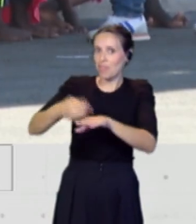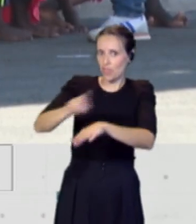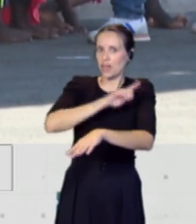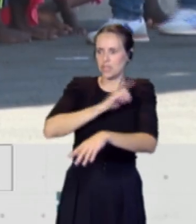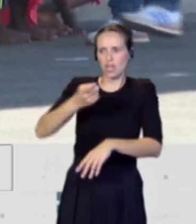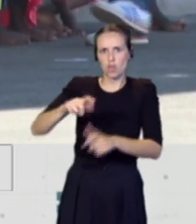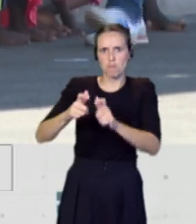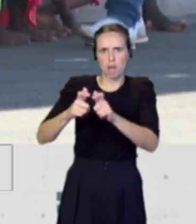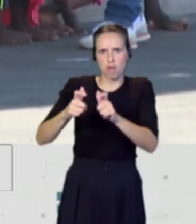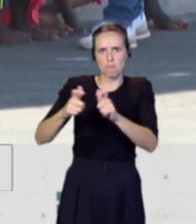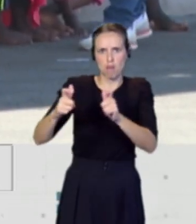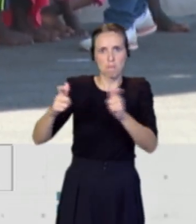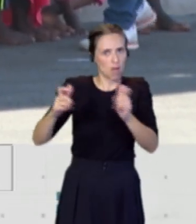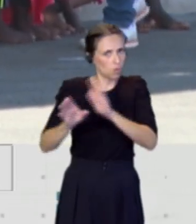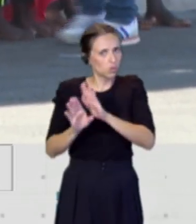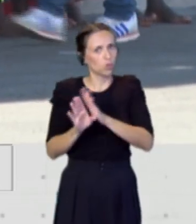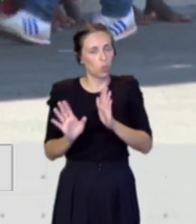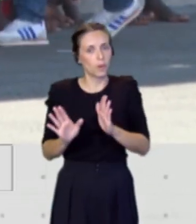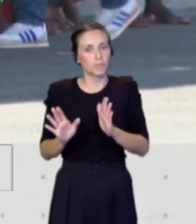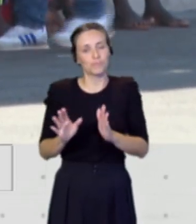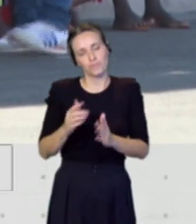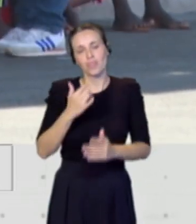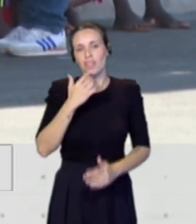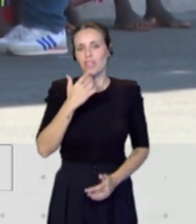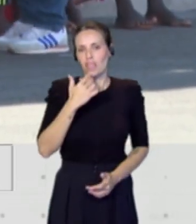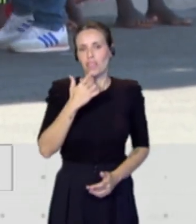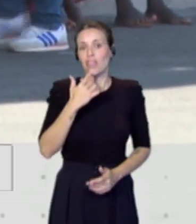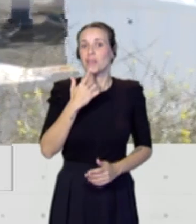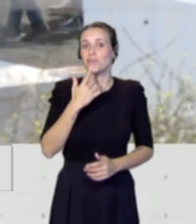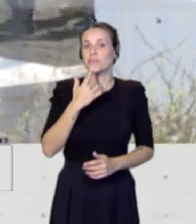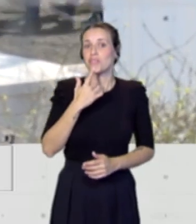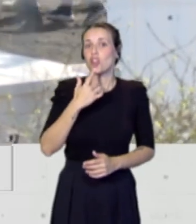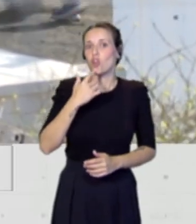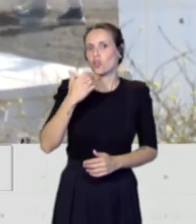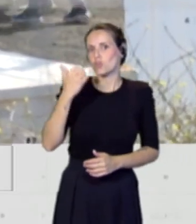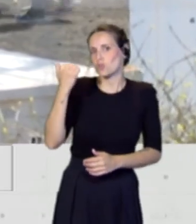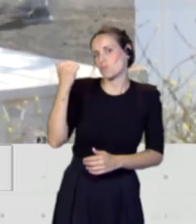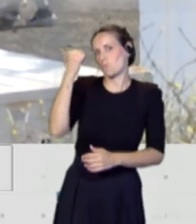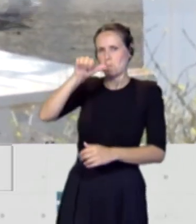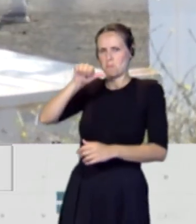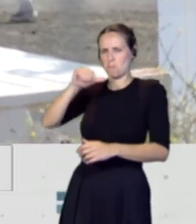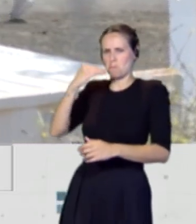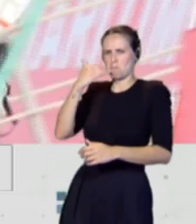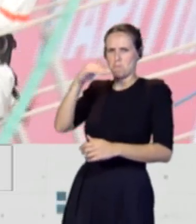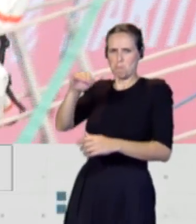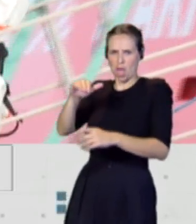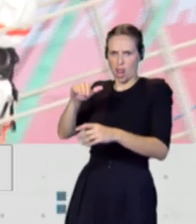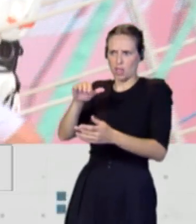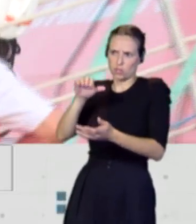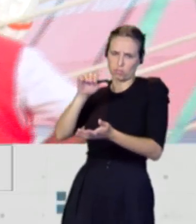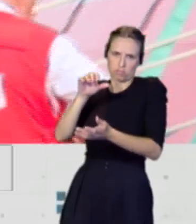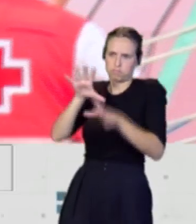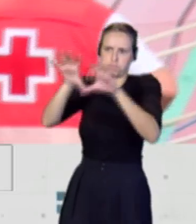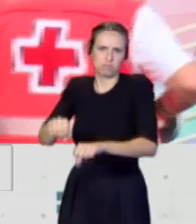continúa creciendo. Se dice a menudo, en una metáfora, que los bárbaros no han conseguido entrar en la ciudadela. Pero cada vez son más y cada vez están